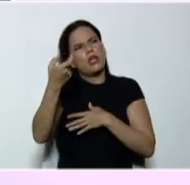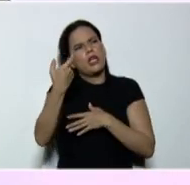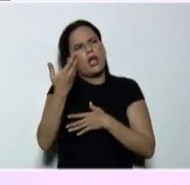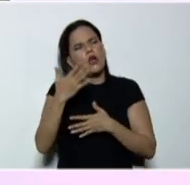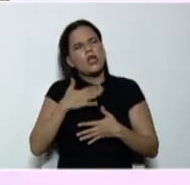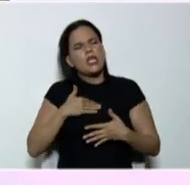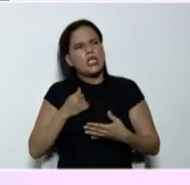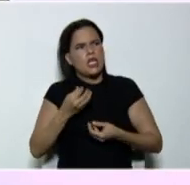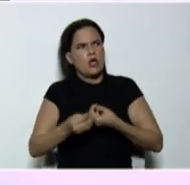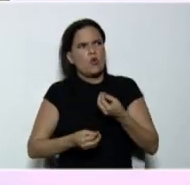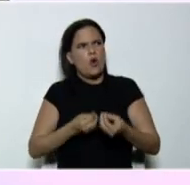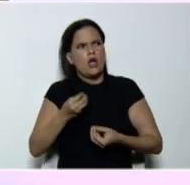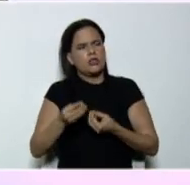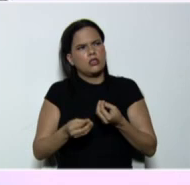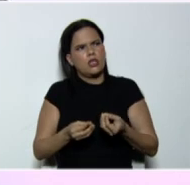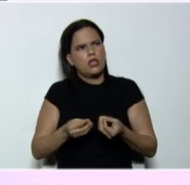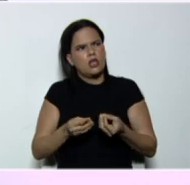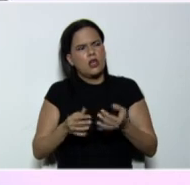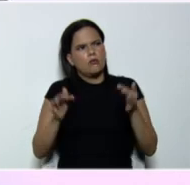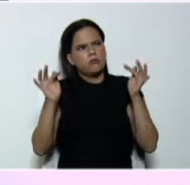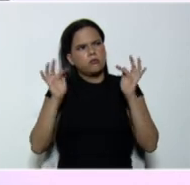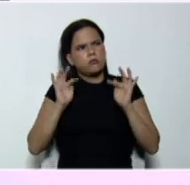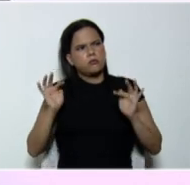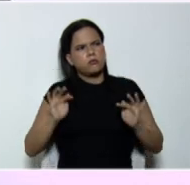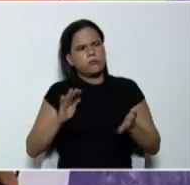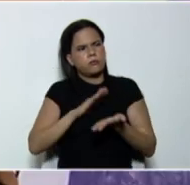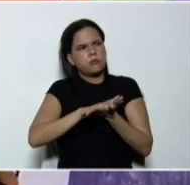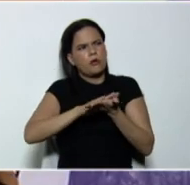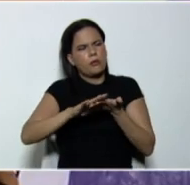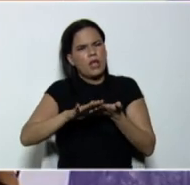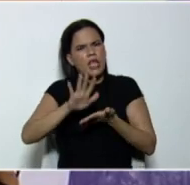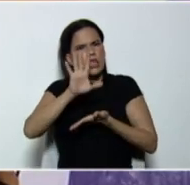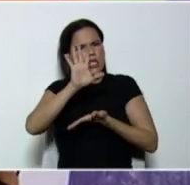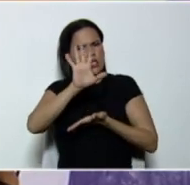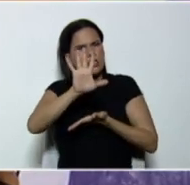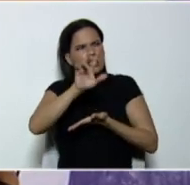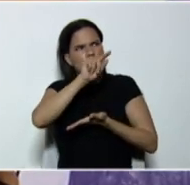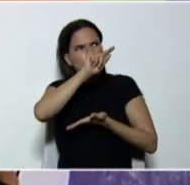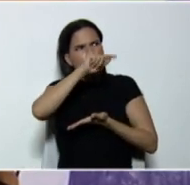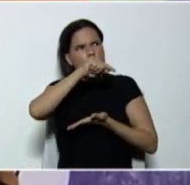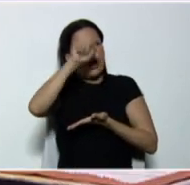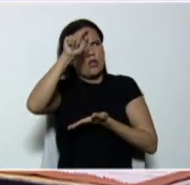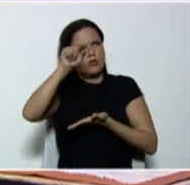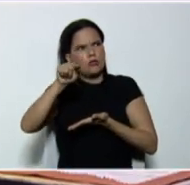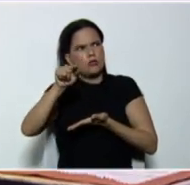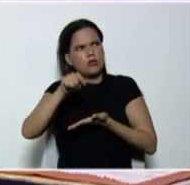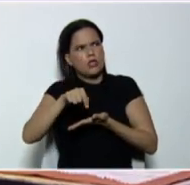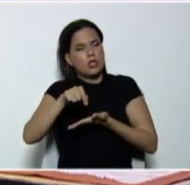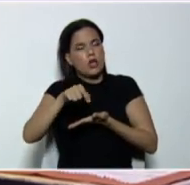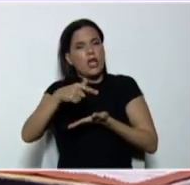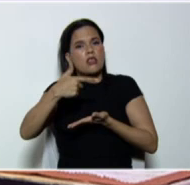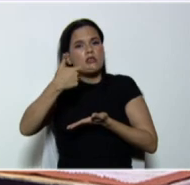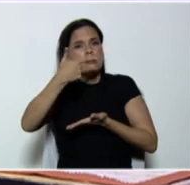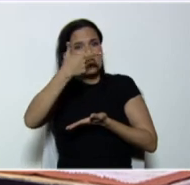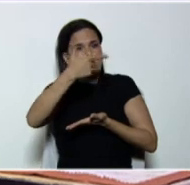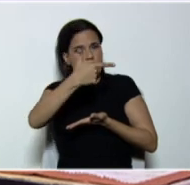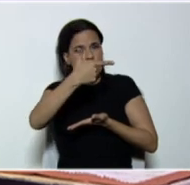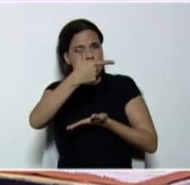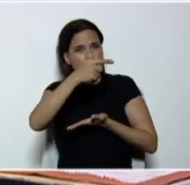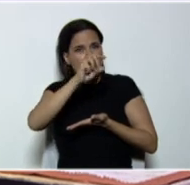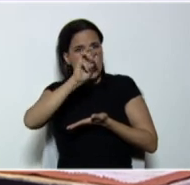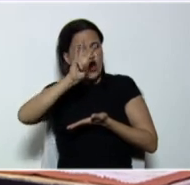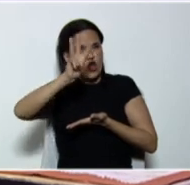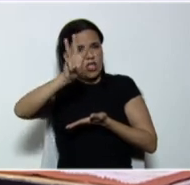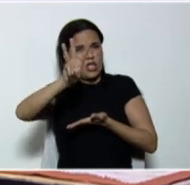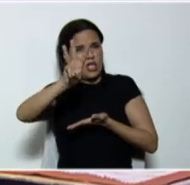un polígono de 5 lados, ¿qué vamos a realizar? Debemos dividir los 360 grados